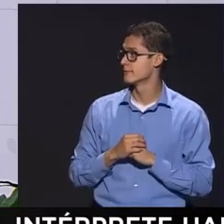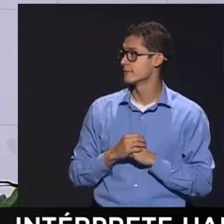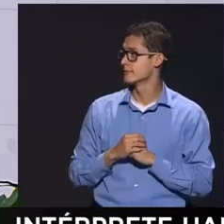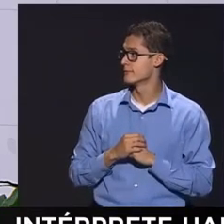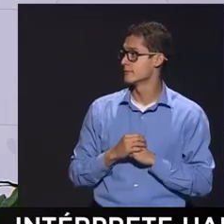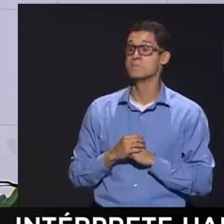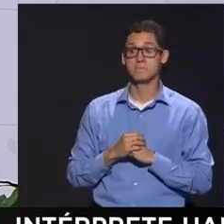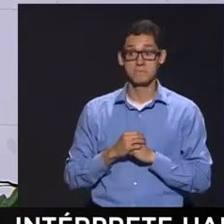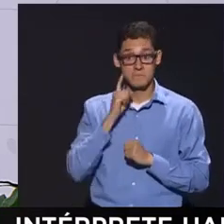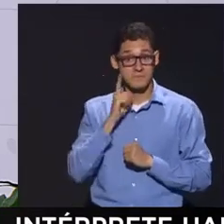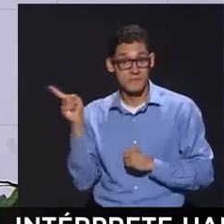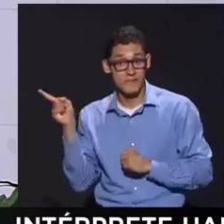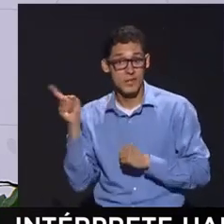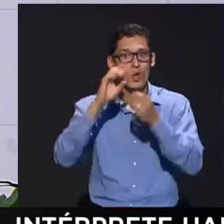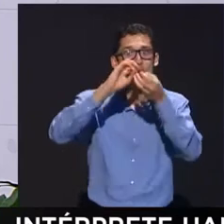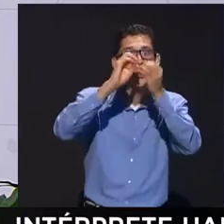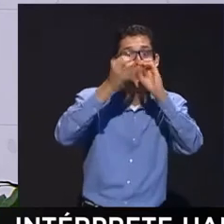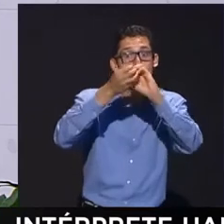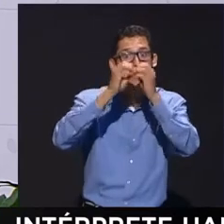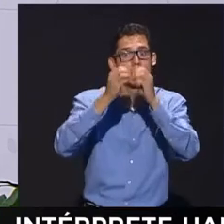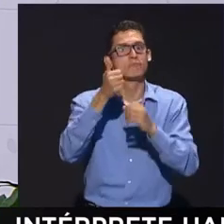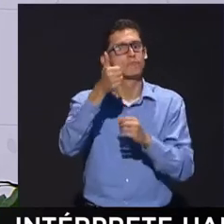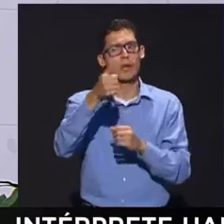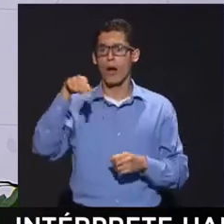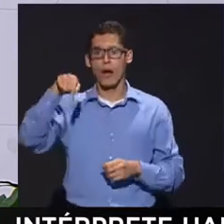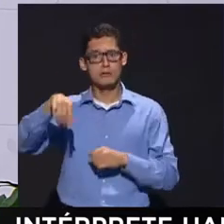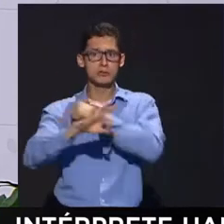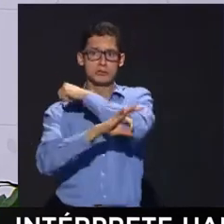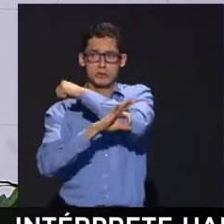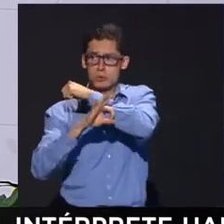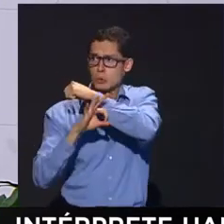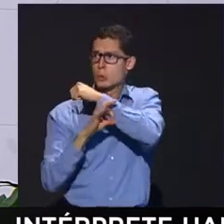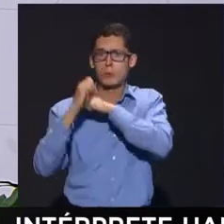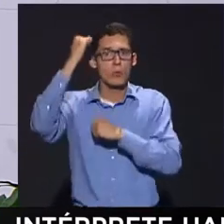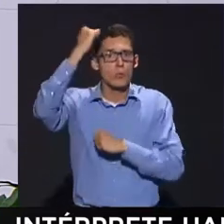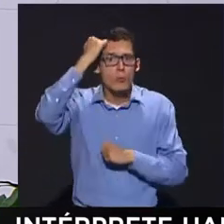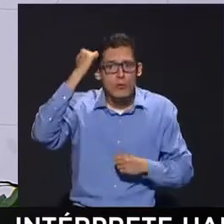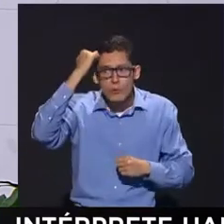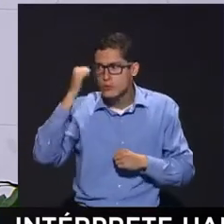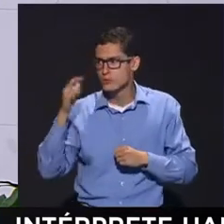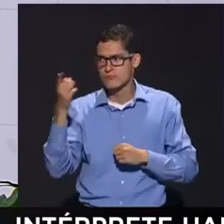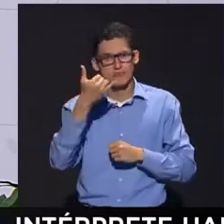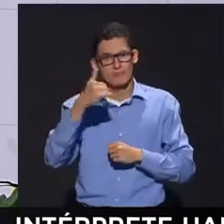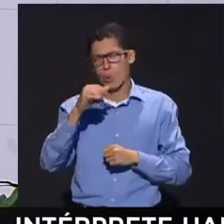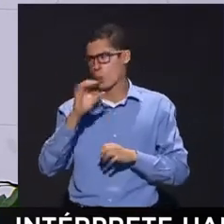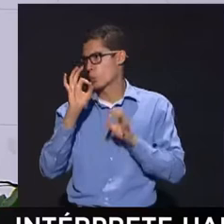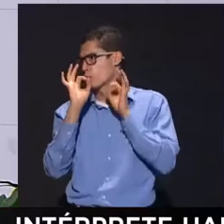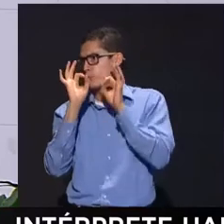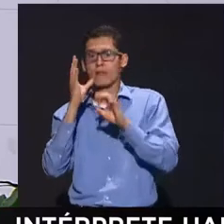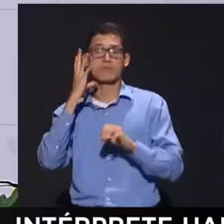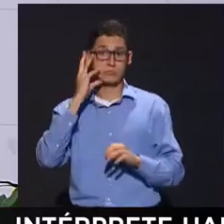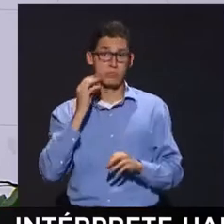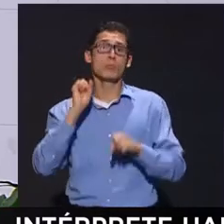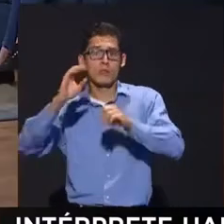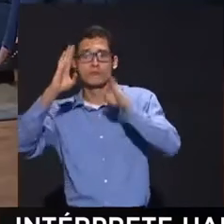313-460-3131. Recordemos que acá siempre están profesionales de alta capacidad que siempre van a estar acompañándolos en cualquier situación que ustedes presenten.